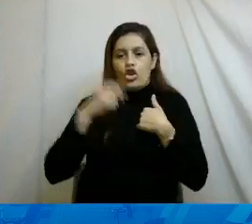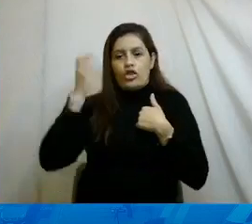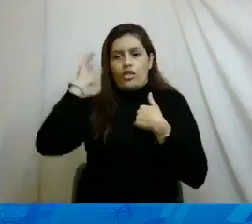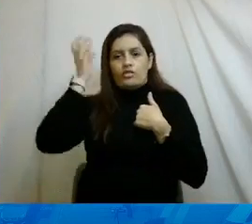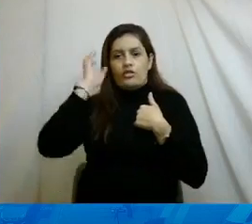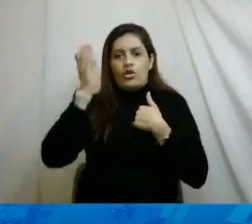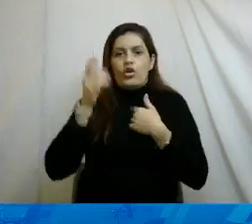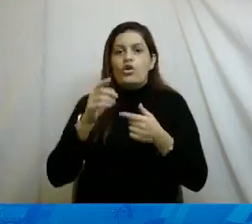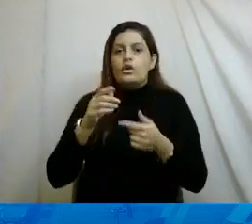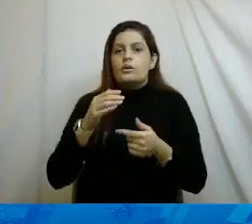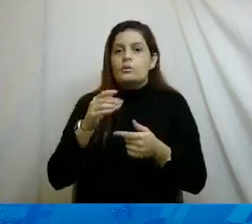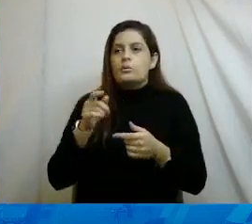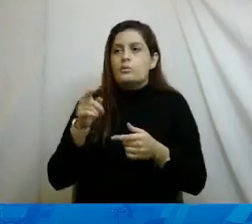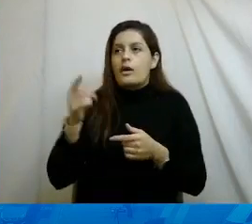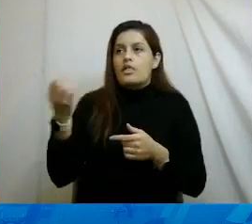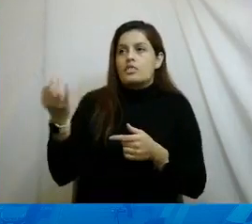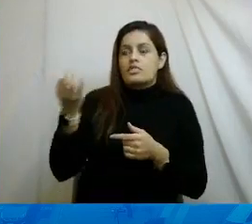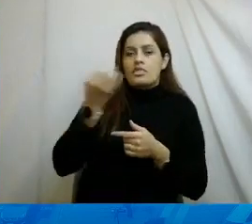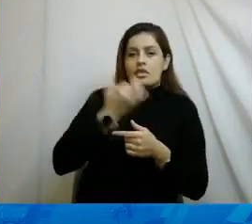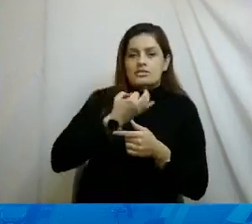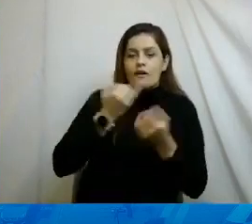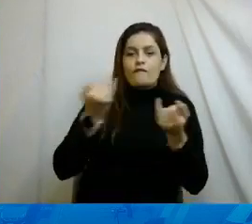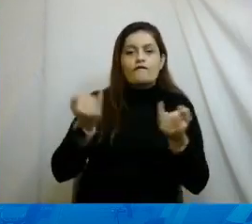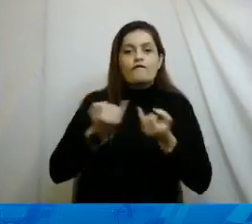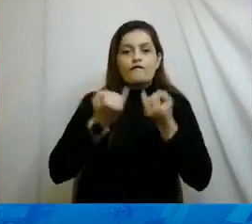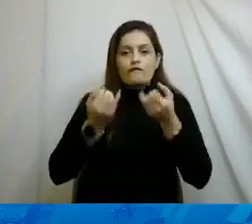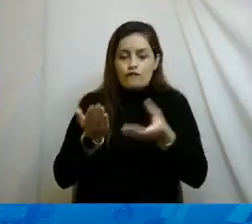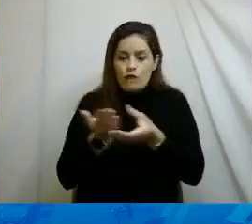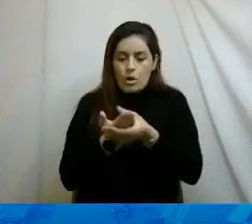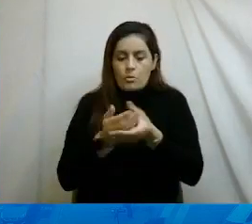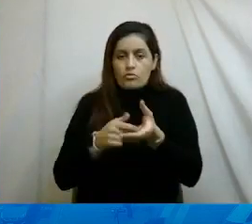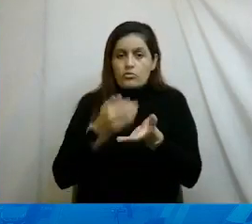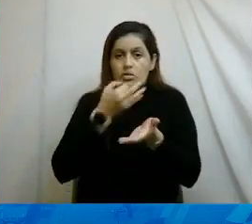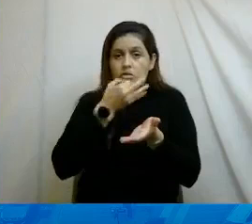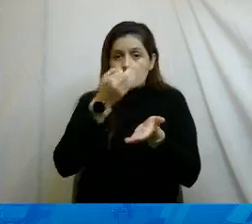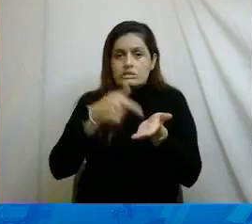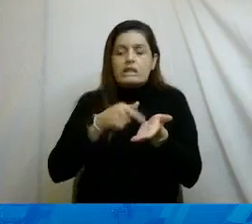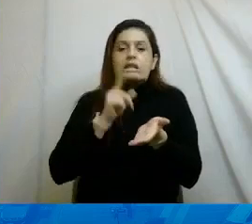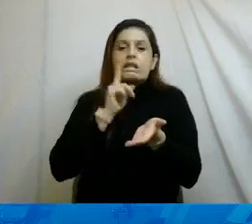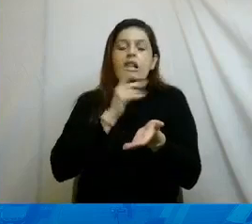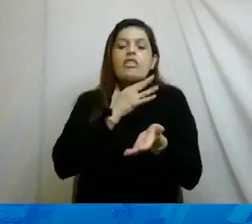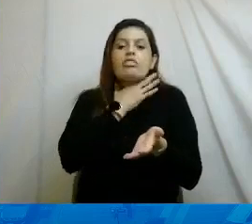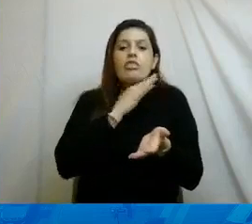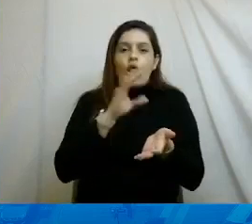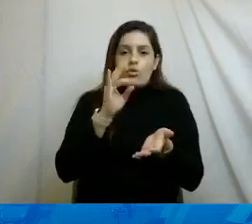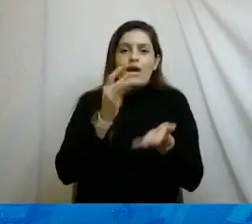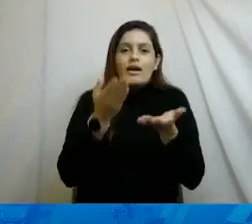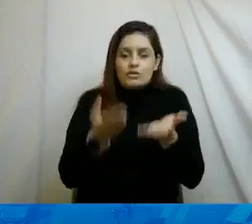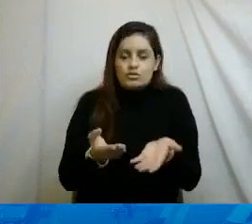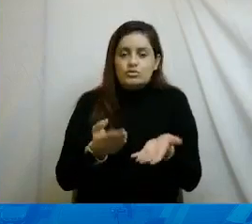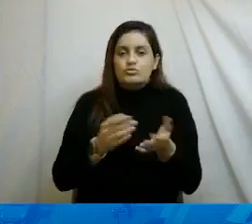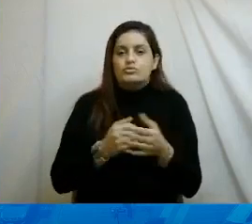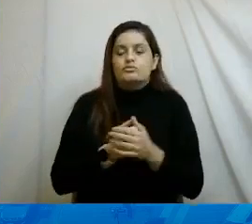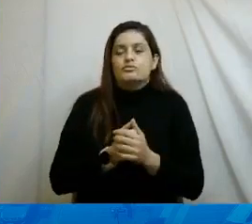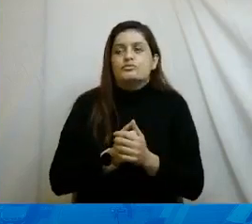entiendo, entiendo lo que me dice el informe, que existe una deuda. Solamente eso,